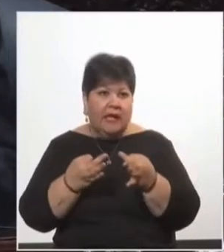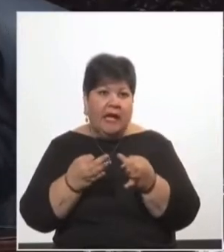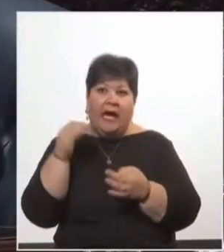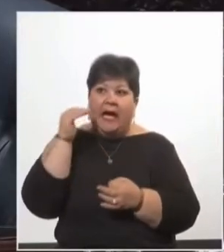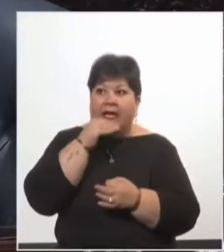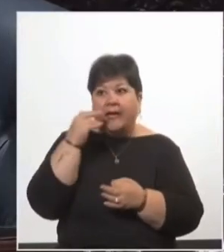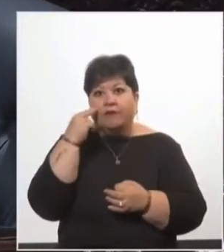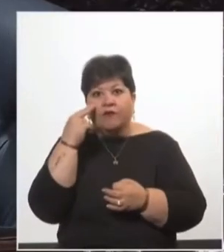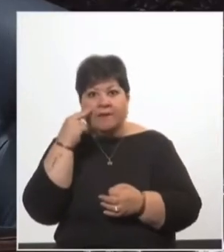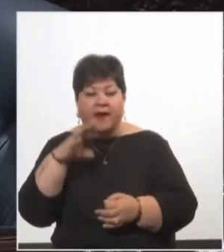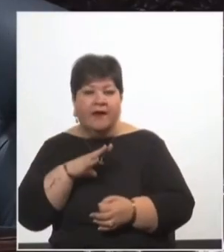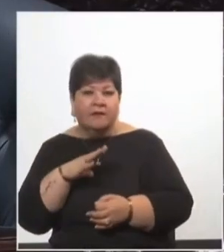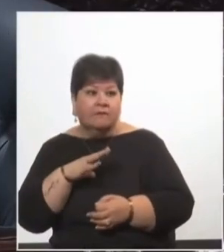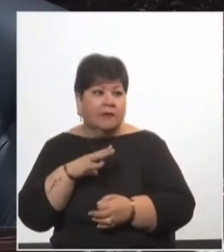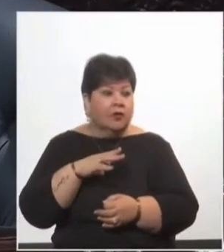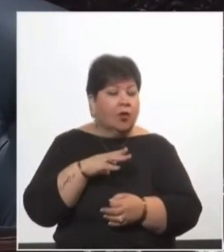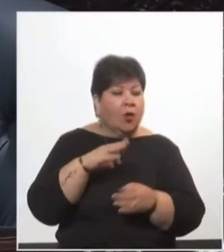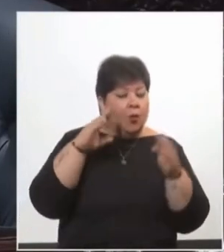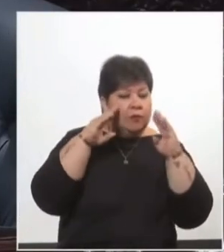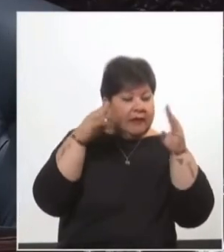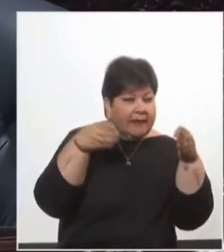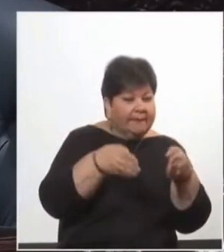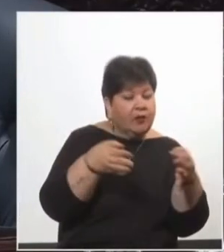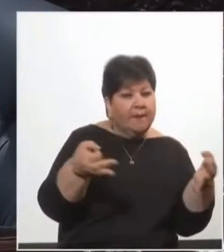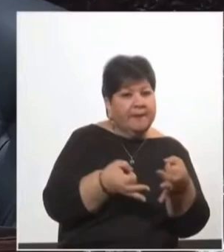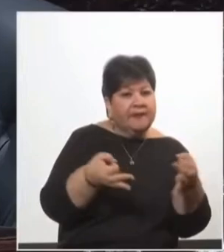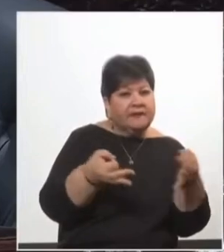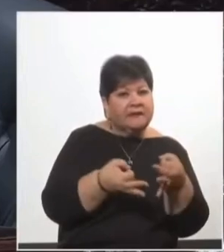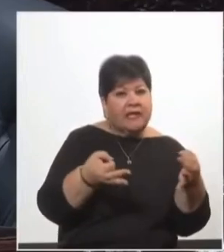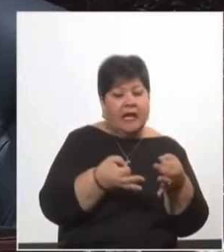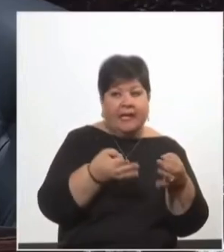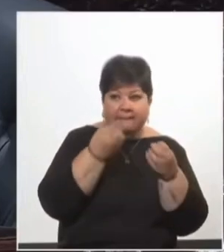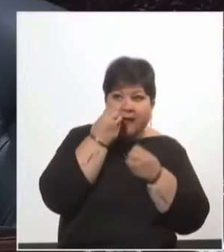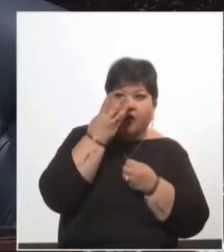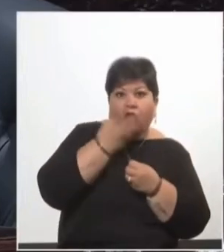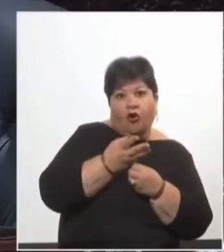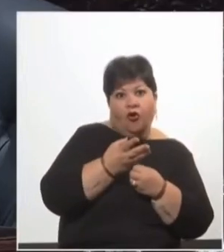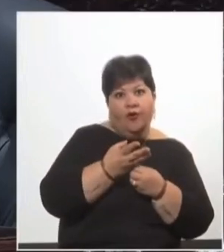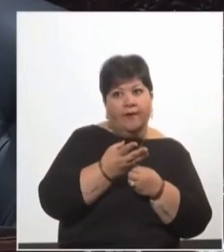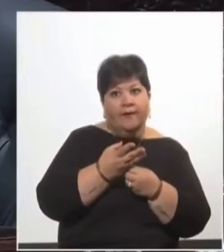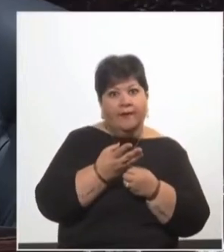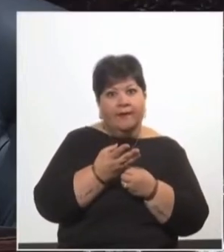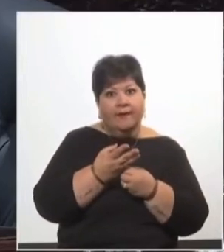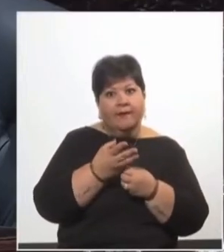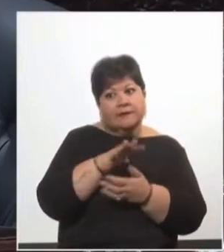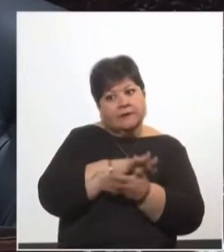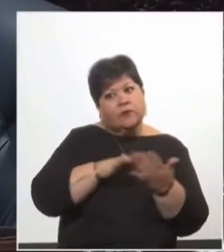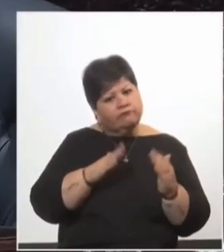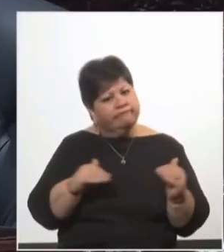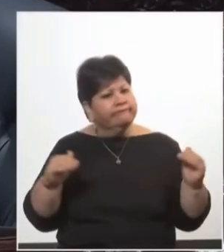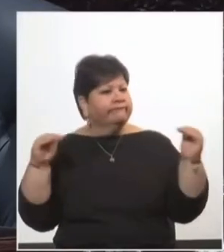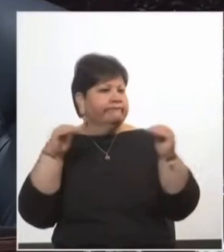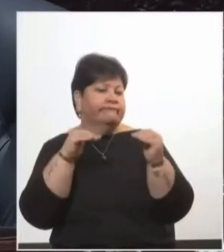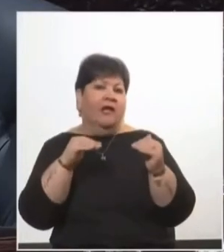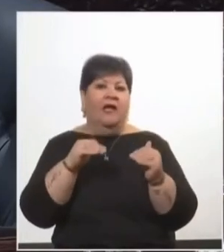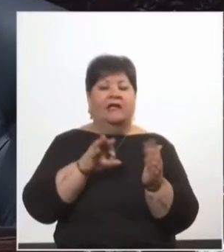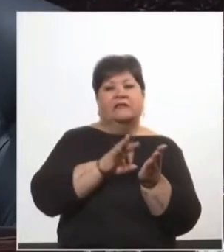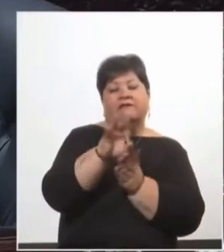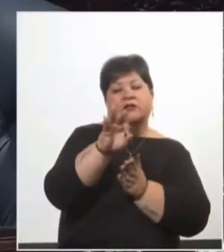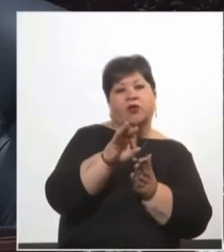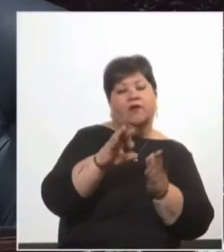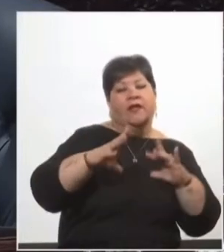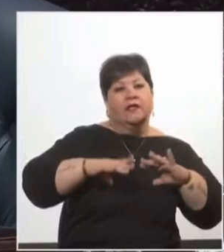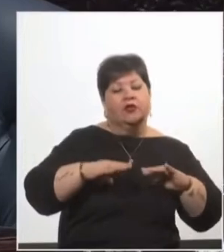problemas y no se plantea un tratamiento especial acelerador de la convergencia en el servicio de retiros militares, que es el que